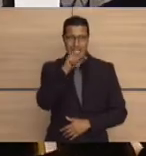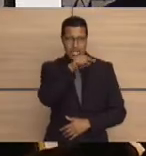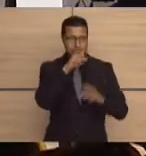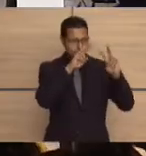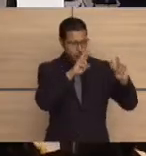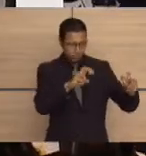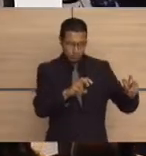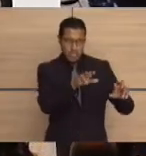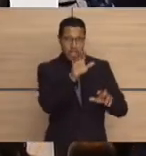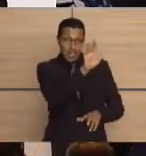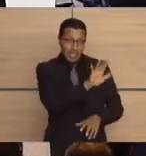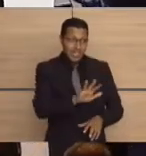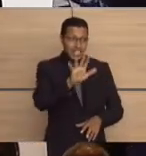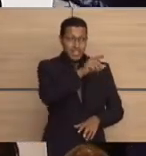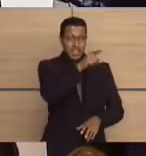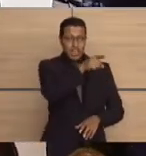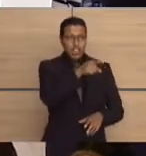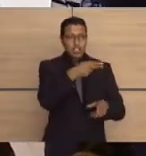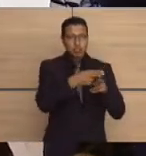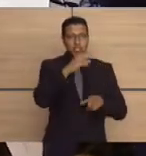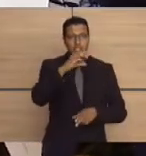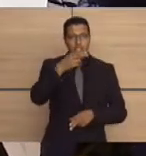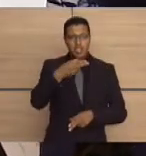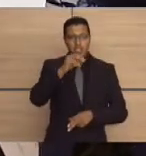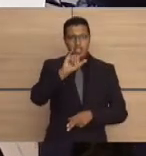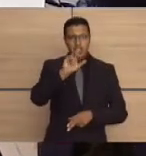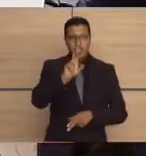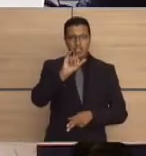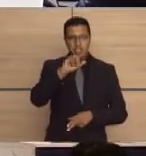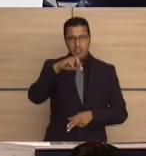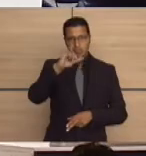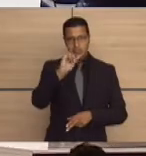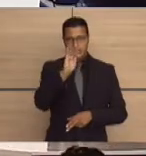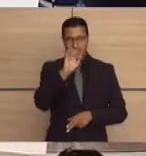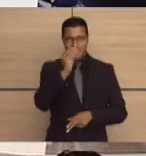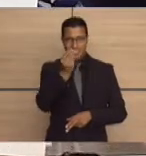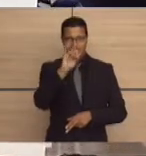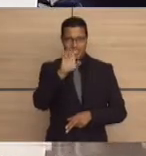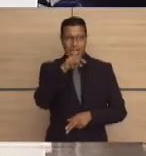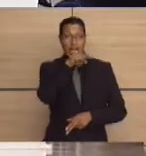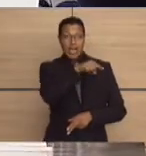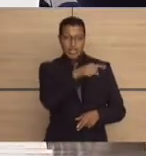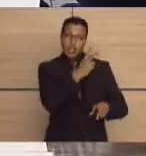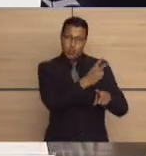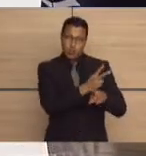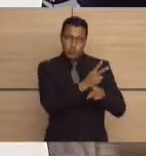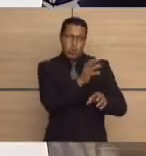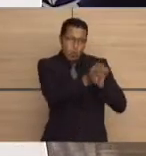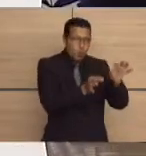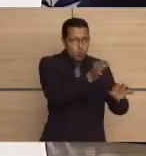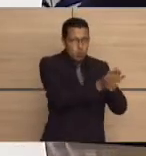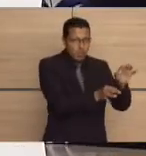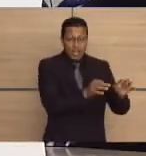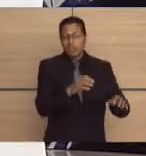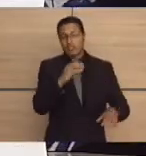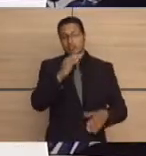una región que se llama Chiribiquete, que ahora es un gran parque nacional protegido, y en esa región de